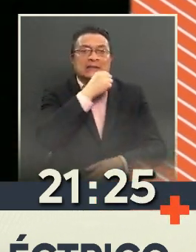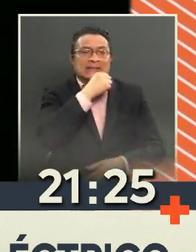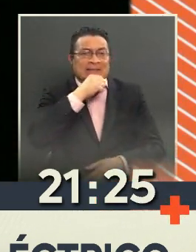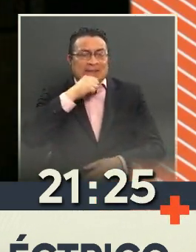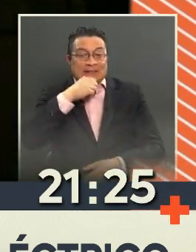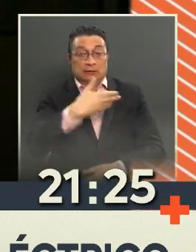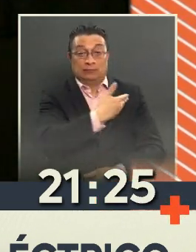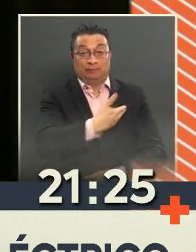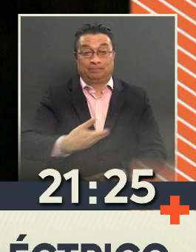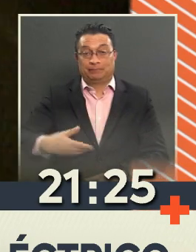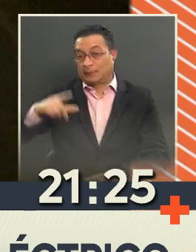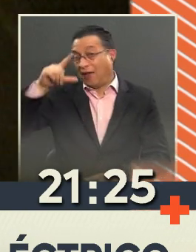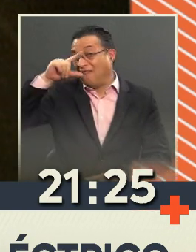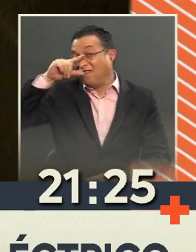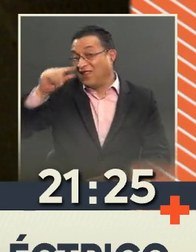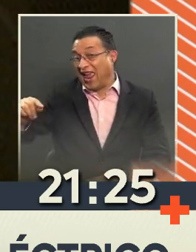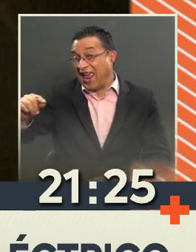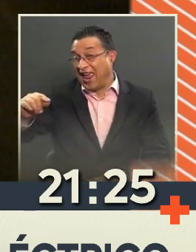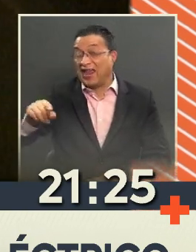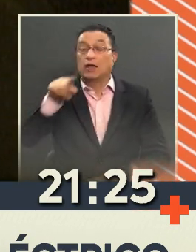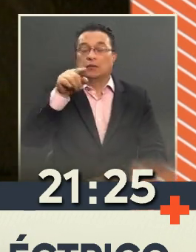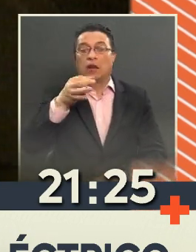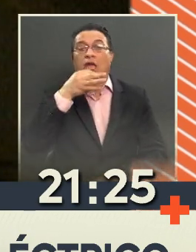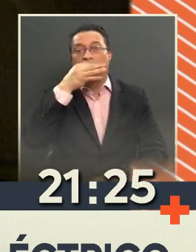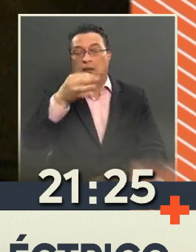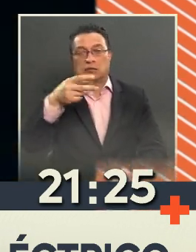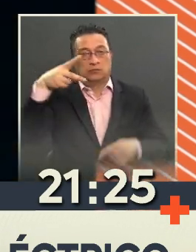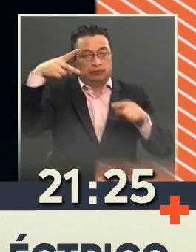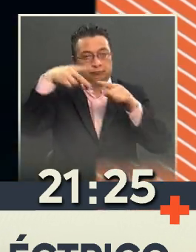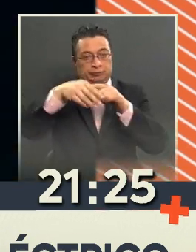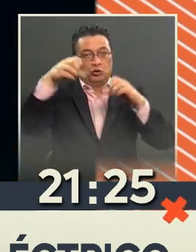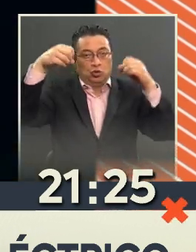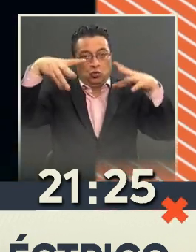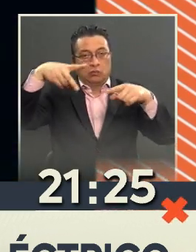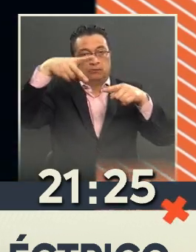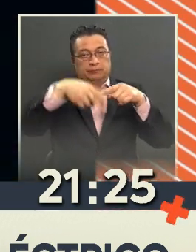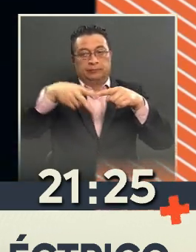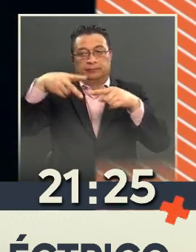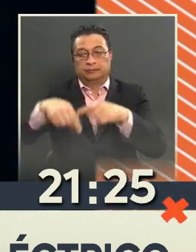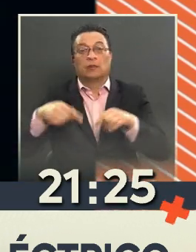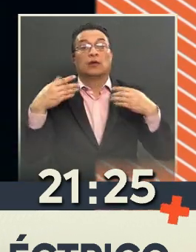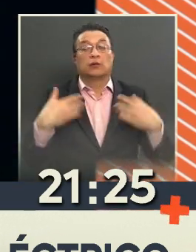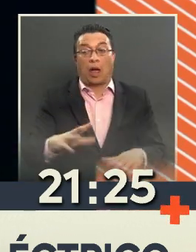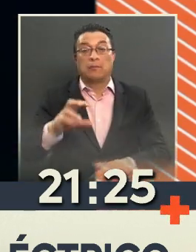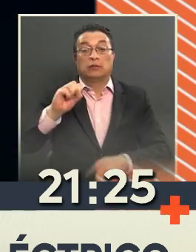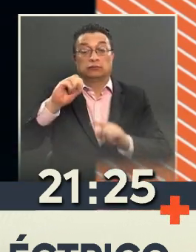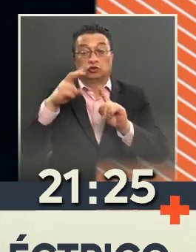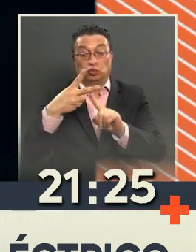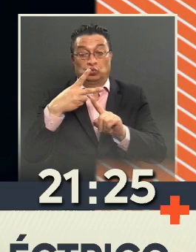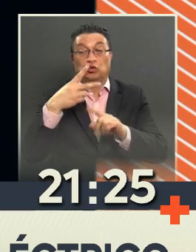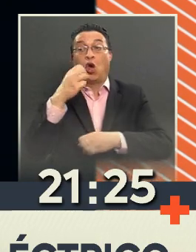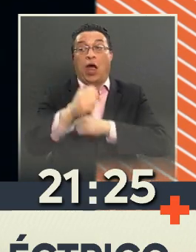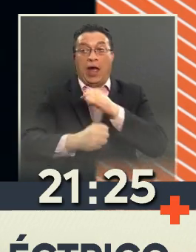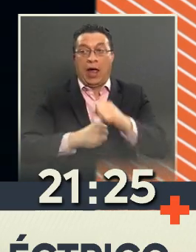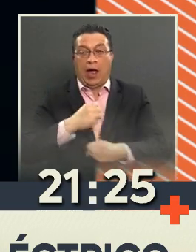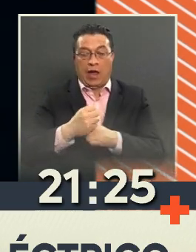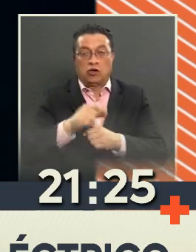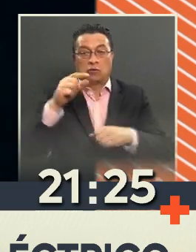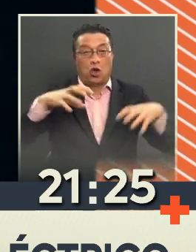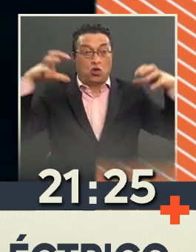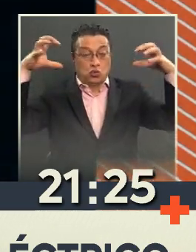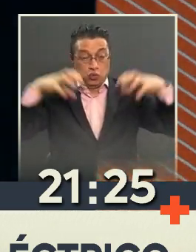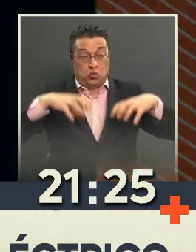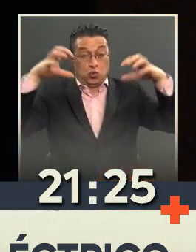Eduardo Frei Ruiz Tagle decretó racionamiento eléctrico. Entramos ya en un segundo año en el cual las lluvias han